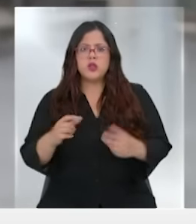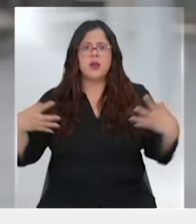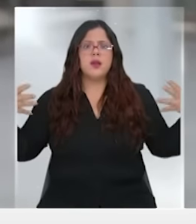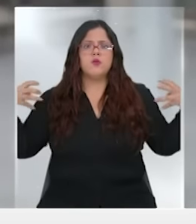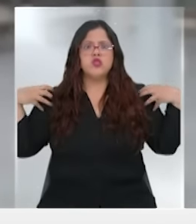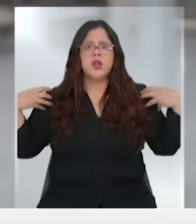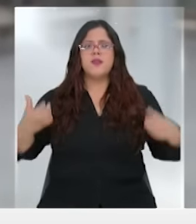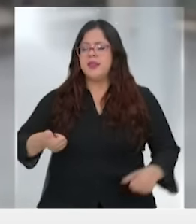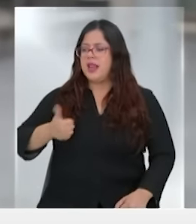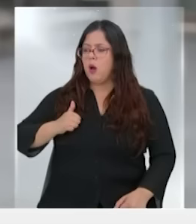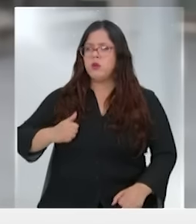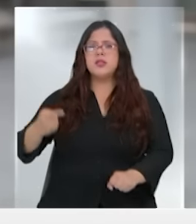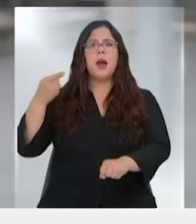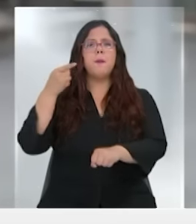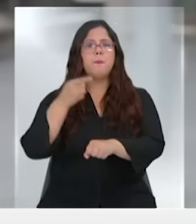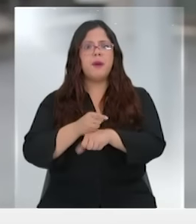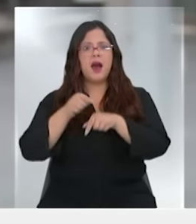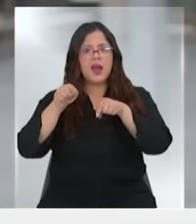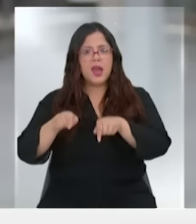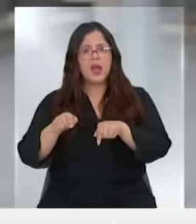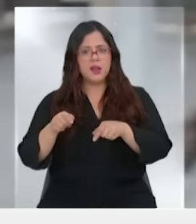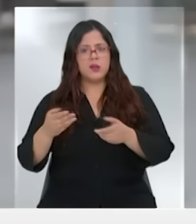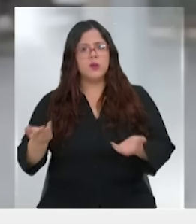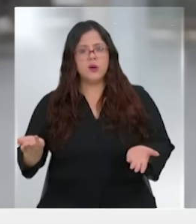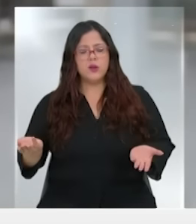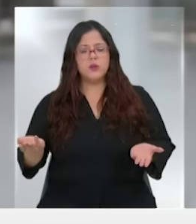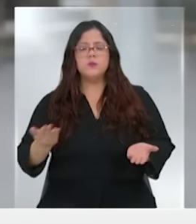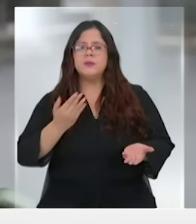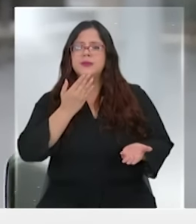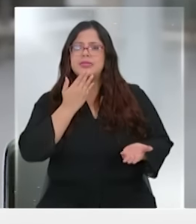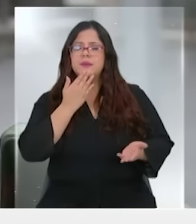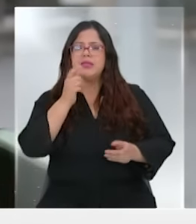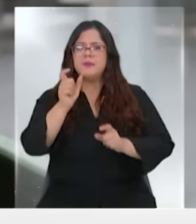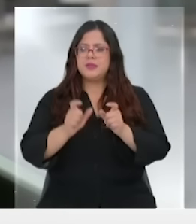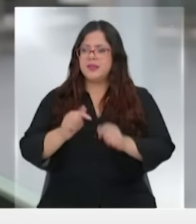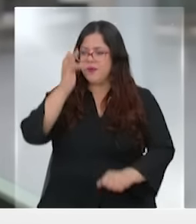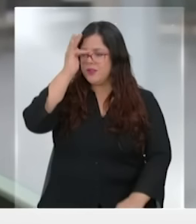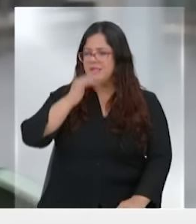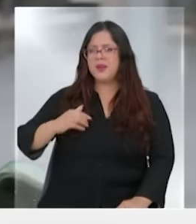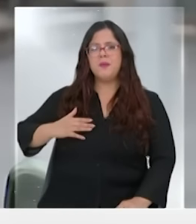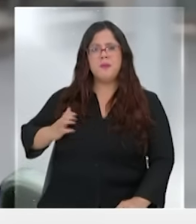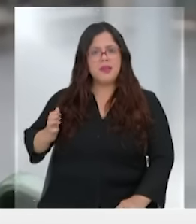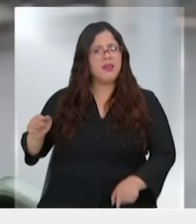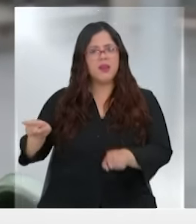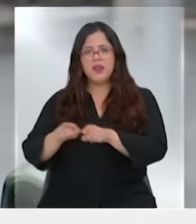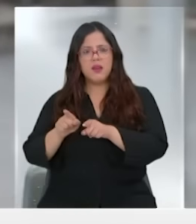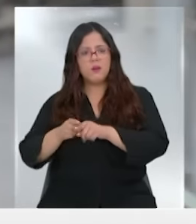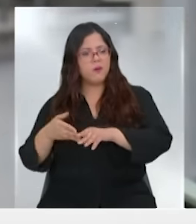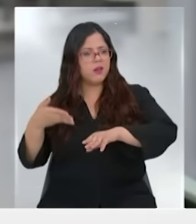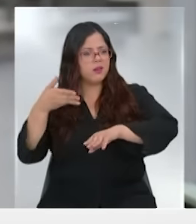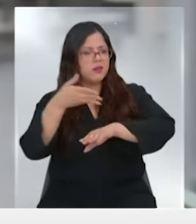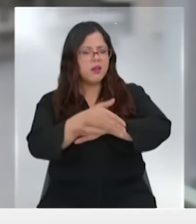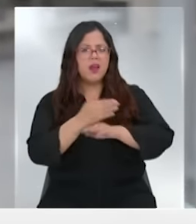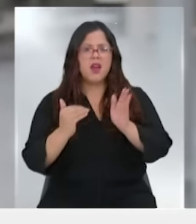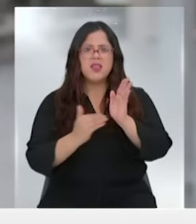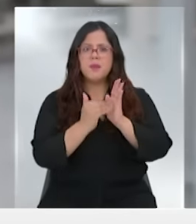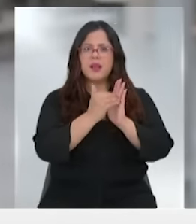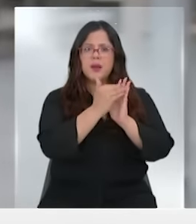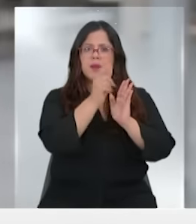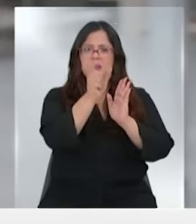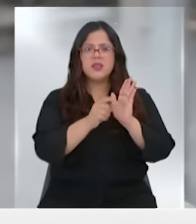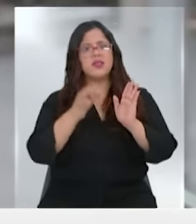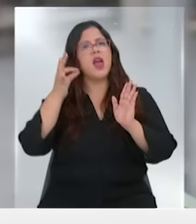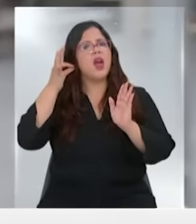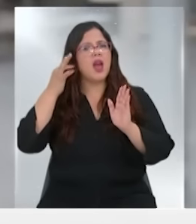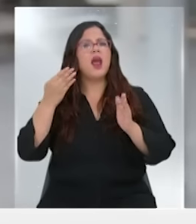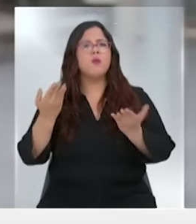policías haya ordenado este tipo de diligencias y que además funcionarios de la PDI hayan ido al domicilio de mi representada. Me